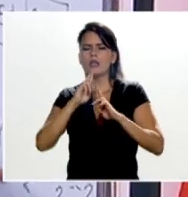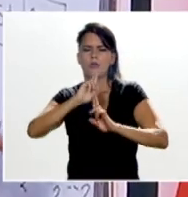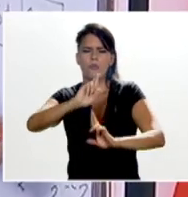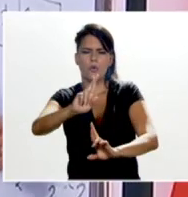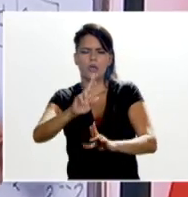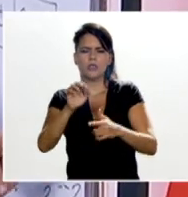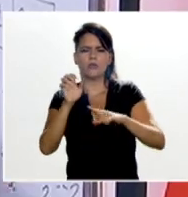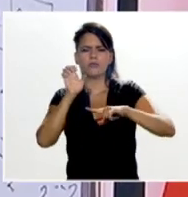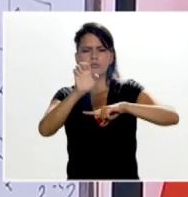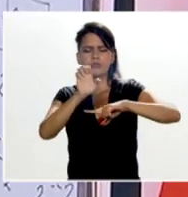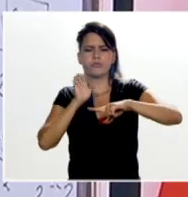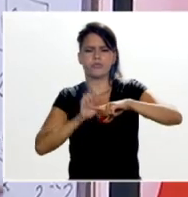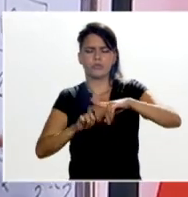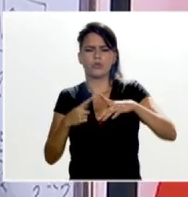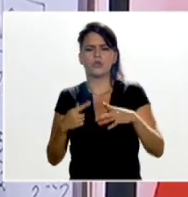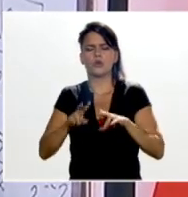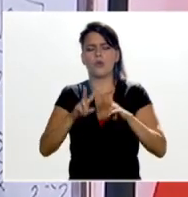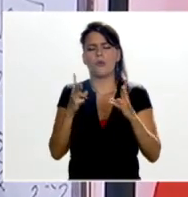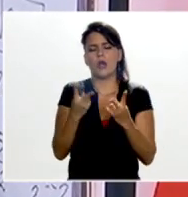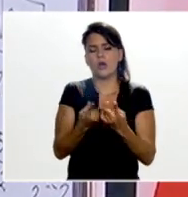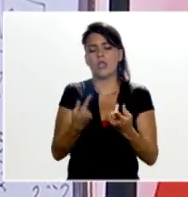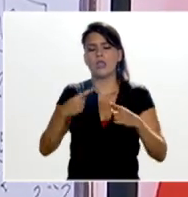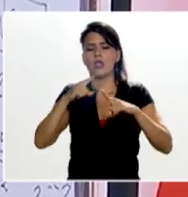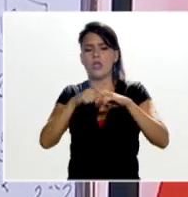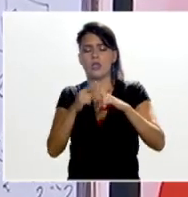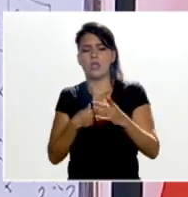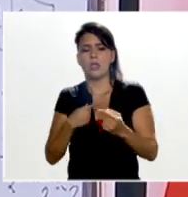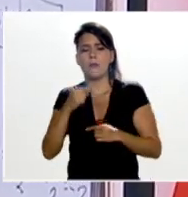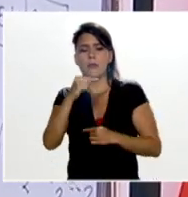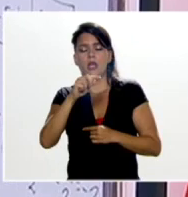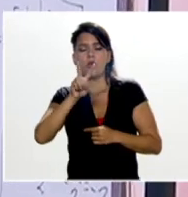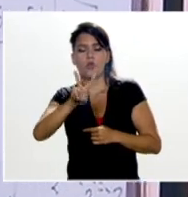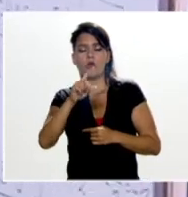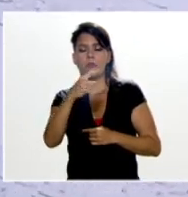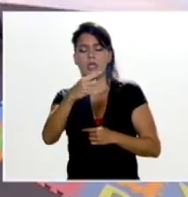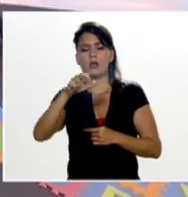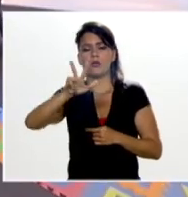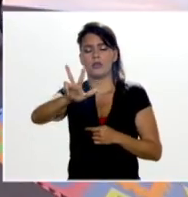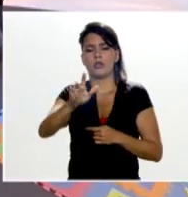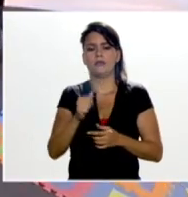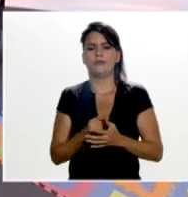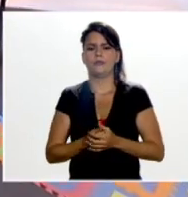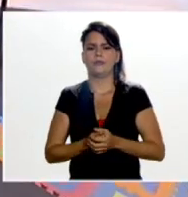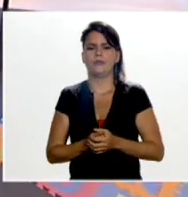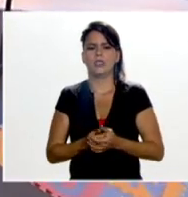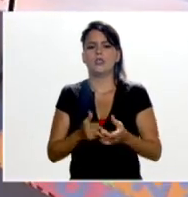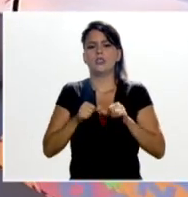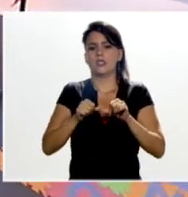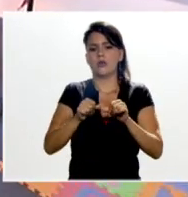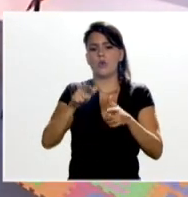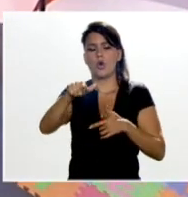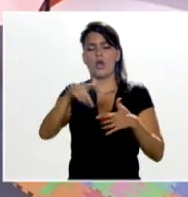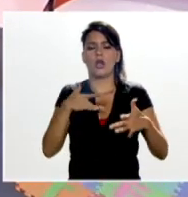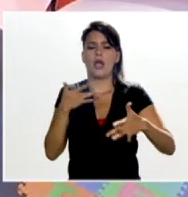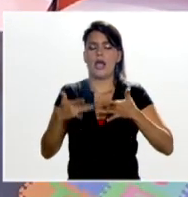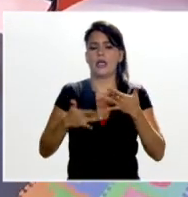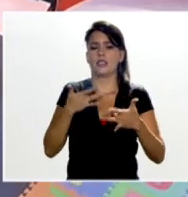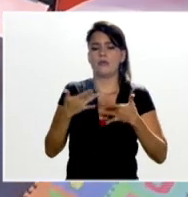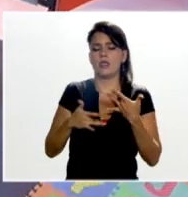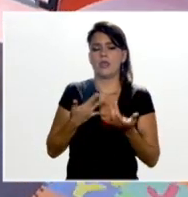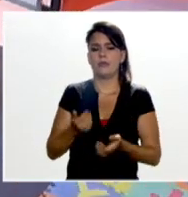los valores de x menos 2 y menos 3. Continuemos ahora con las